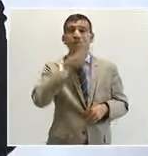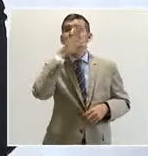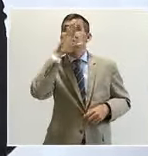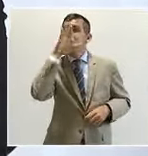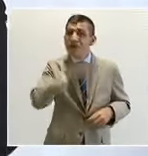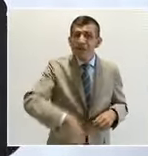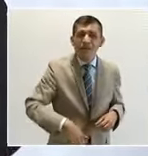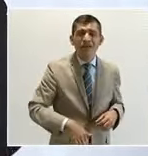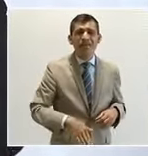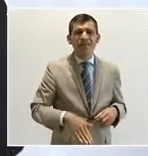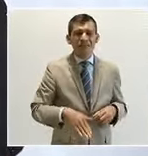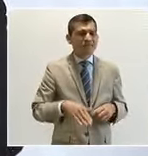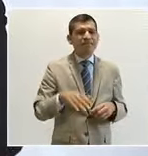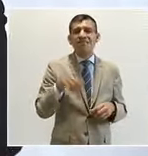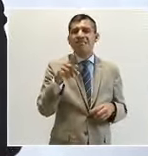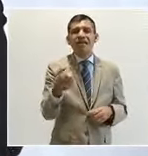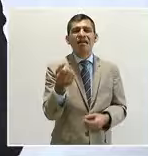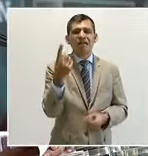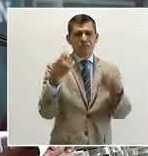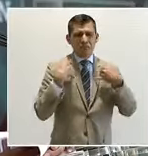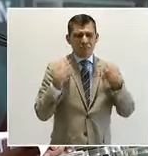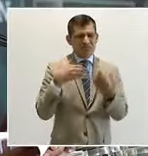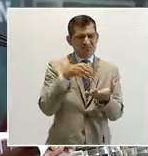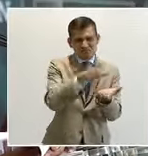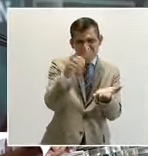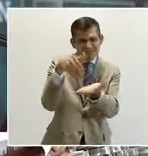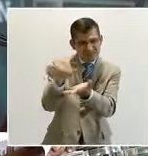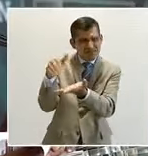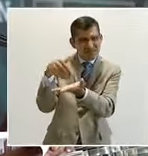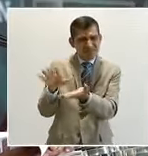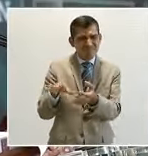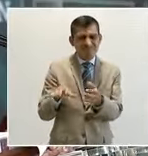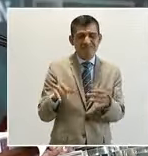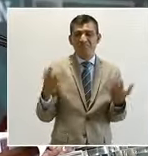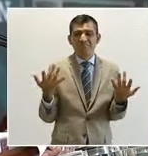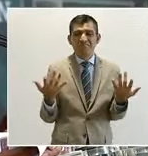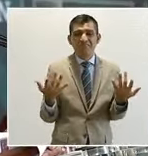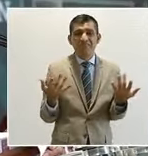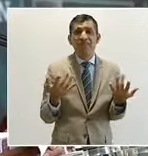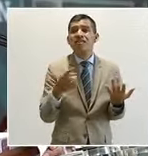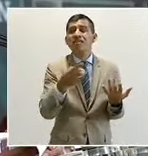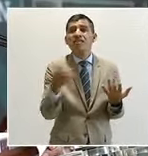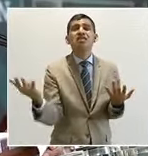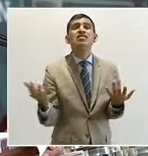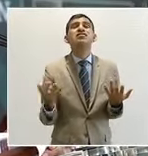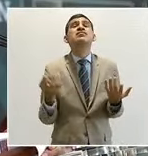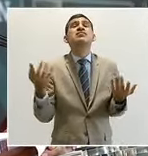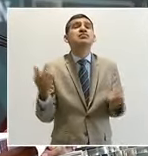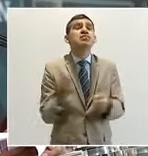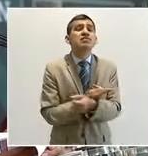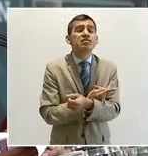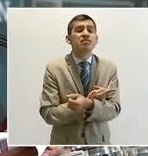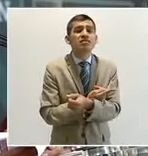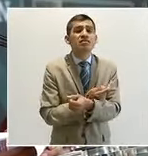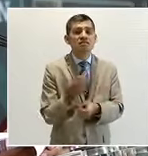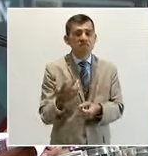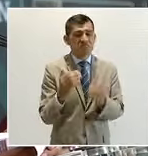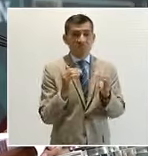esos rechazados pues se dejaron de tener oportunidad para